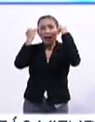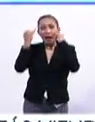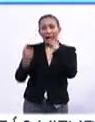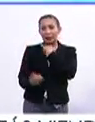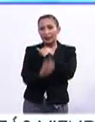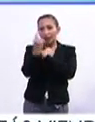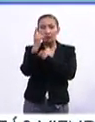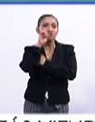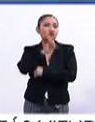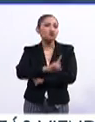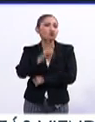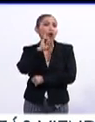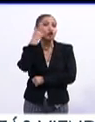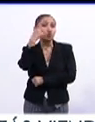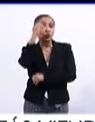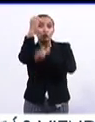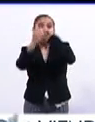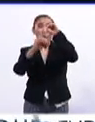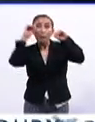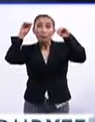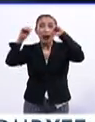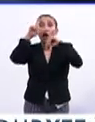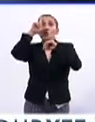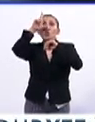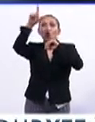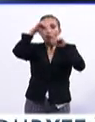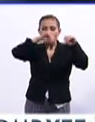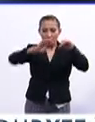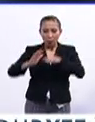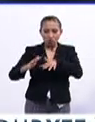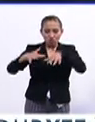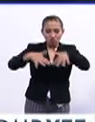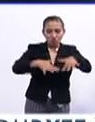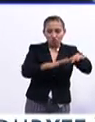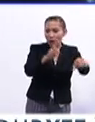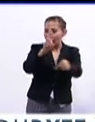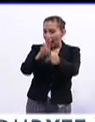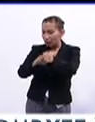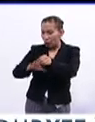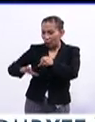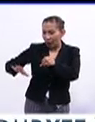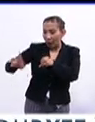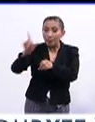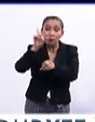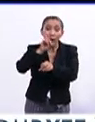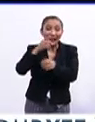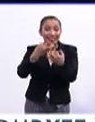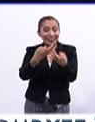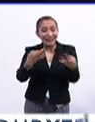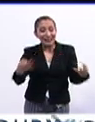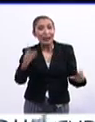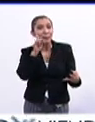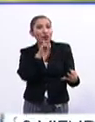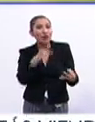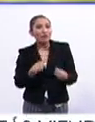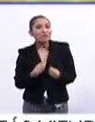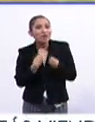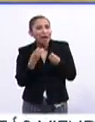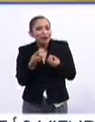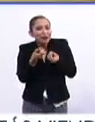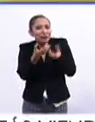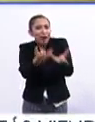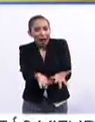del eterno femenino con sus obras representa la luna que mueven las mareas la naturaleza y la tierra como generadoras de vida